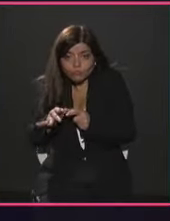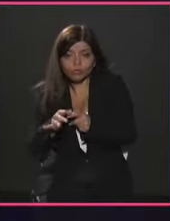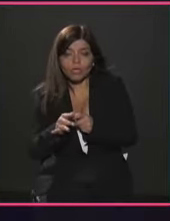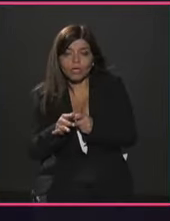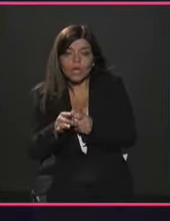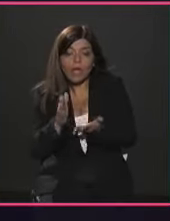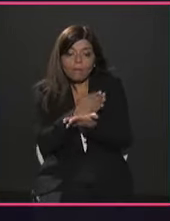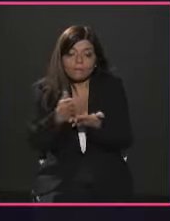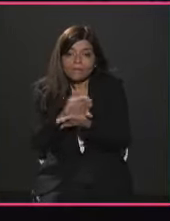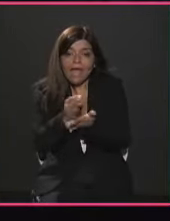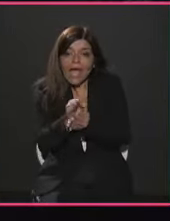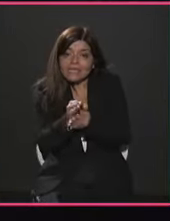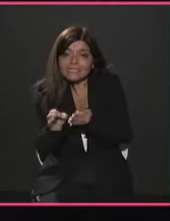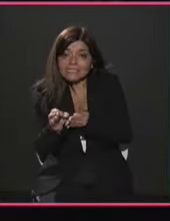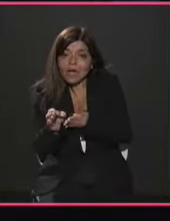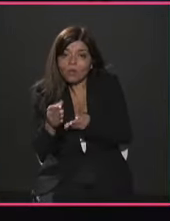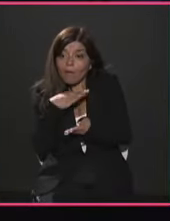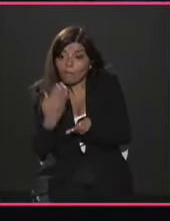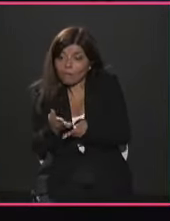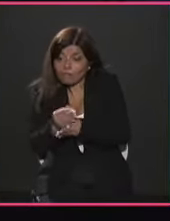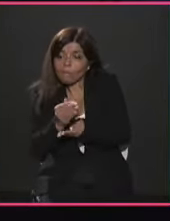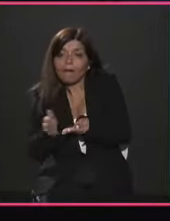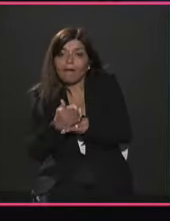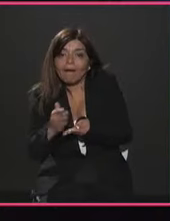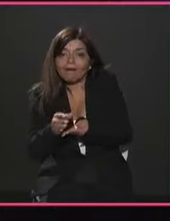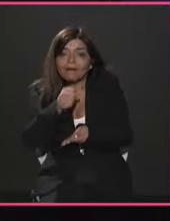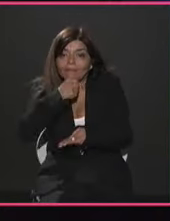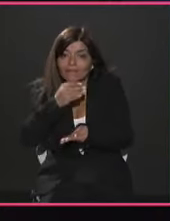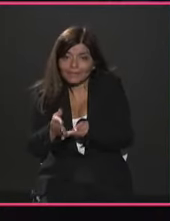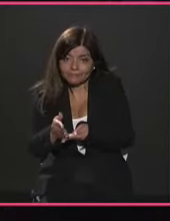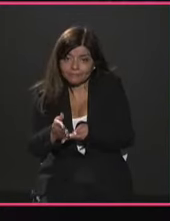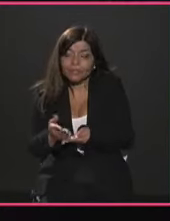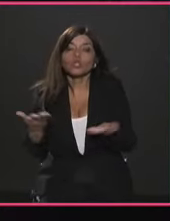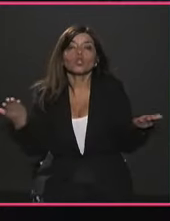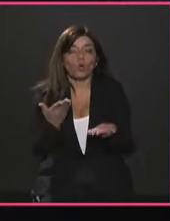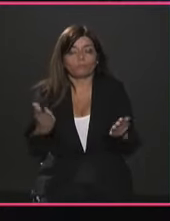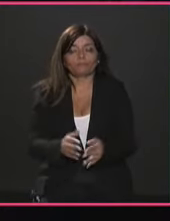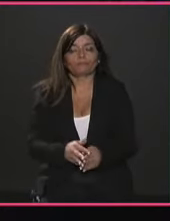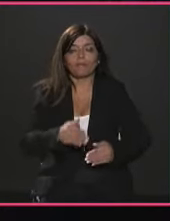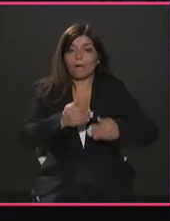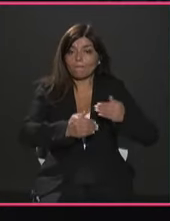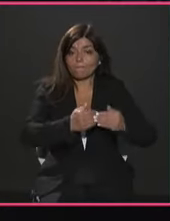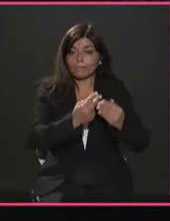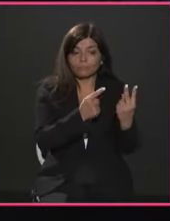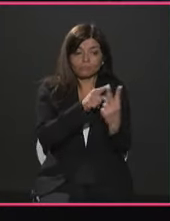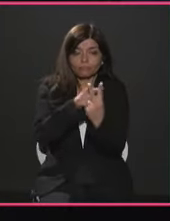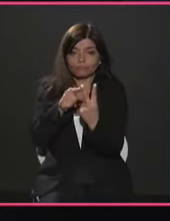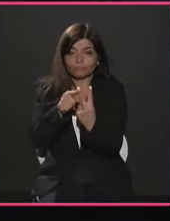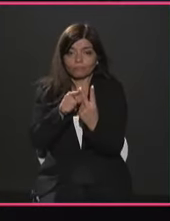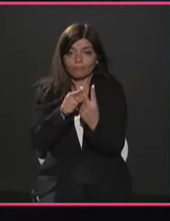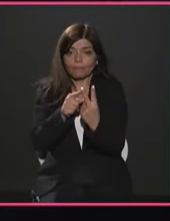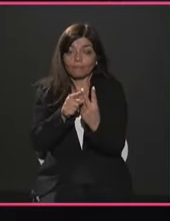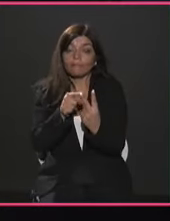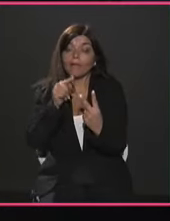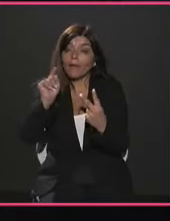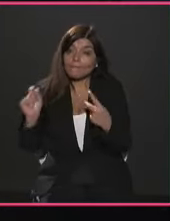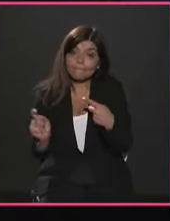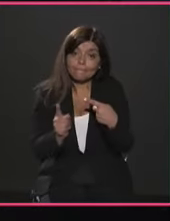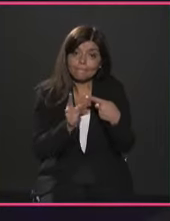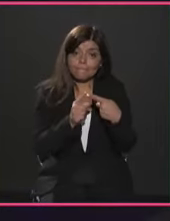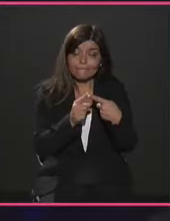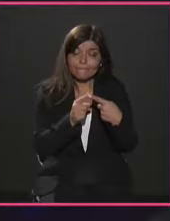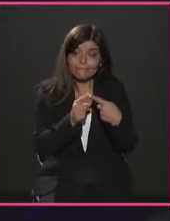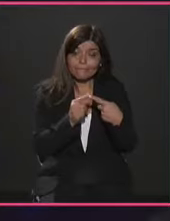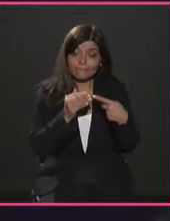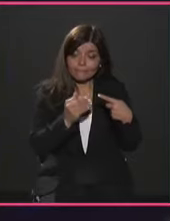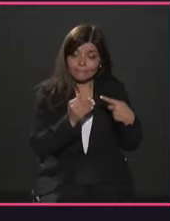células adentes y la manera como hacemos esto es relativamente simple el proceso tiene dos fases en la primera fase la fase de entrenamiento